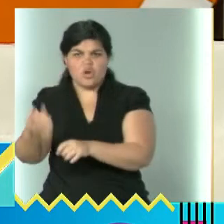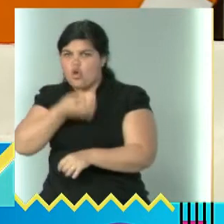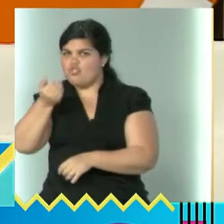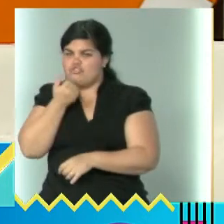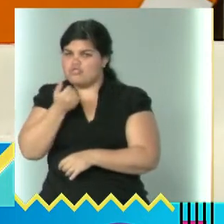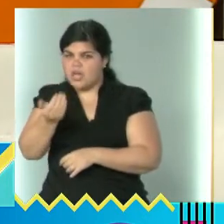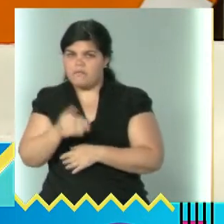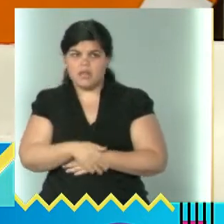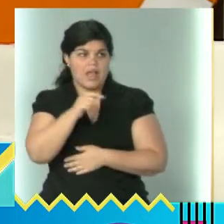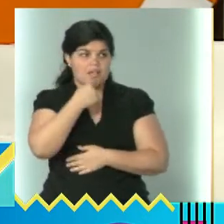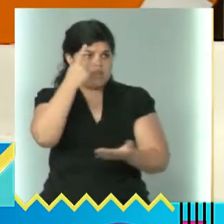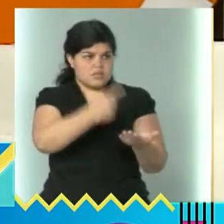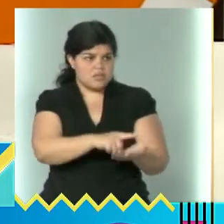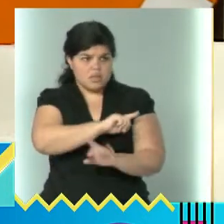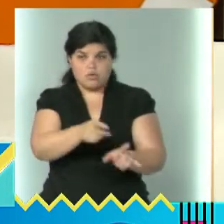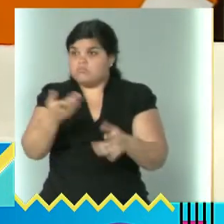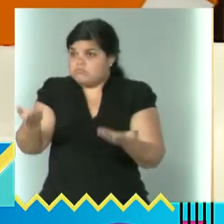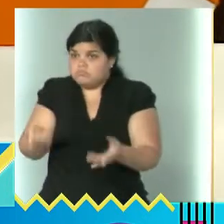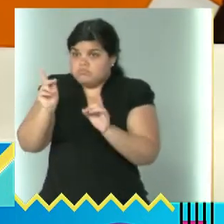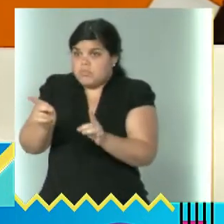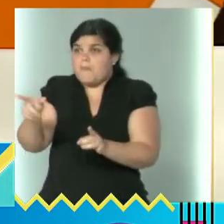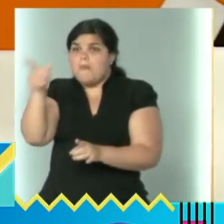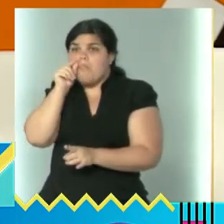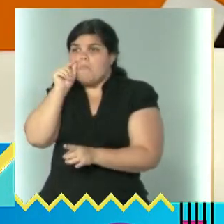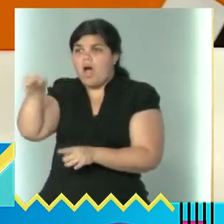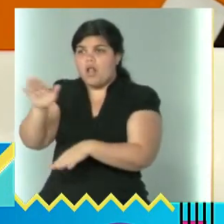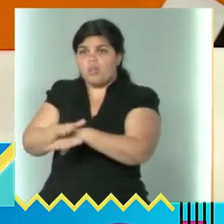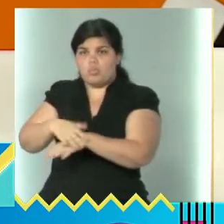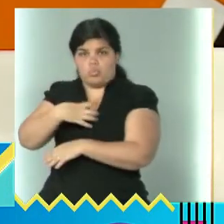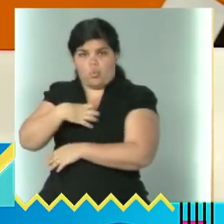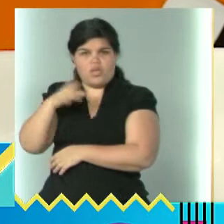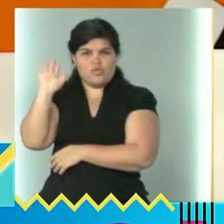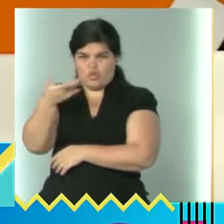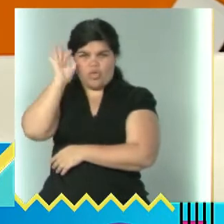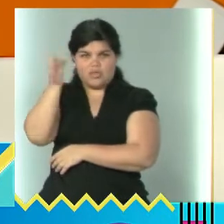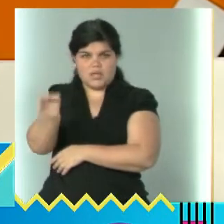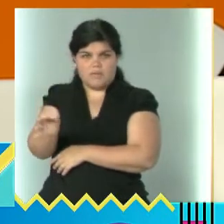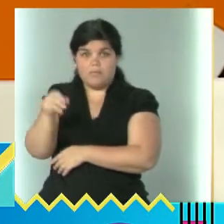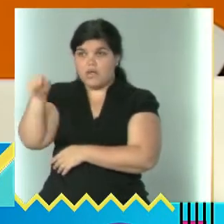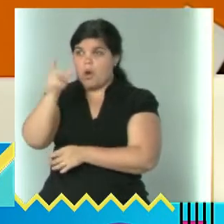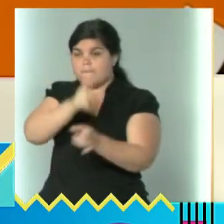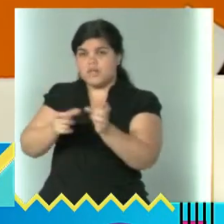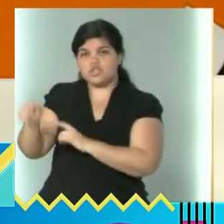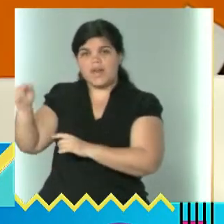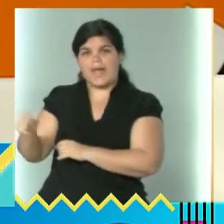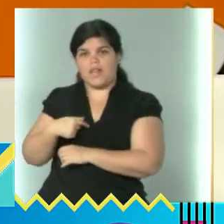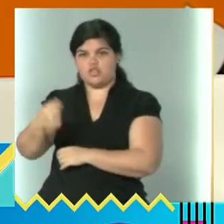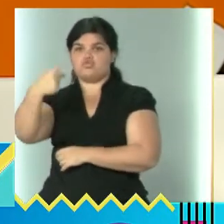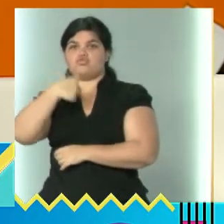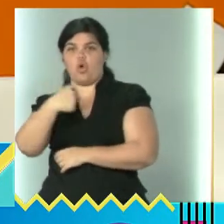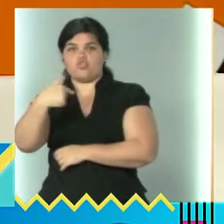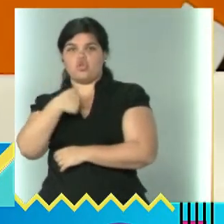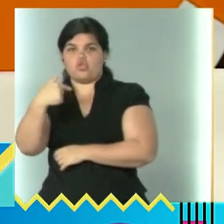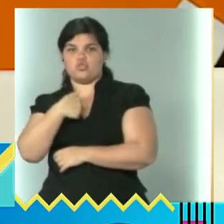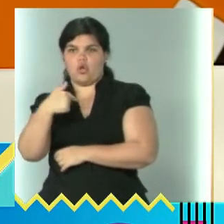no decide tampoco. No decide, pero lo maneja el padre, obviamente, todo el mundo lo sabe, pero escribe como si fuera él. Entonces